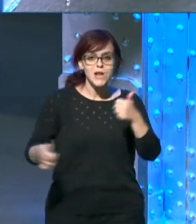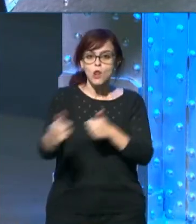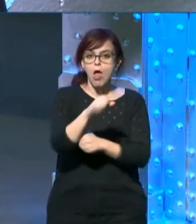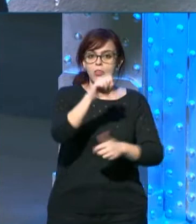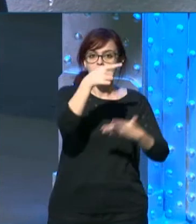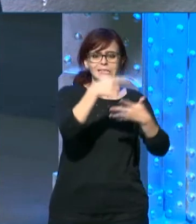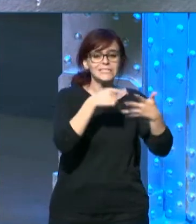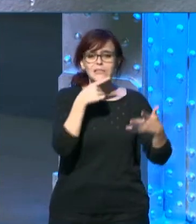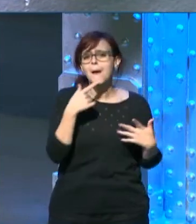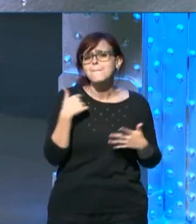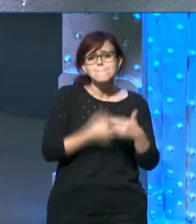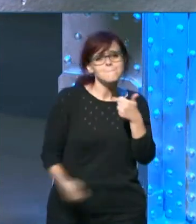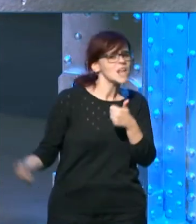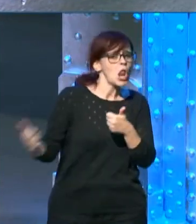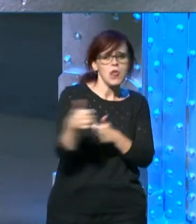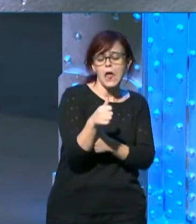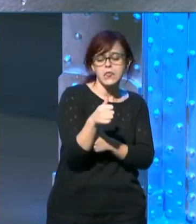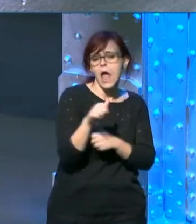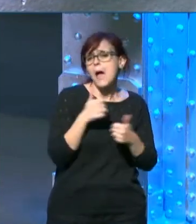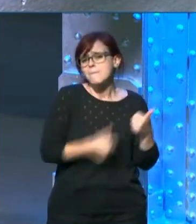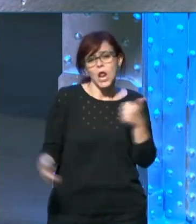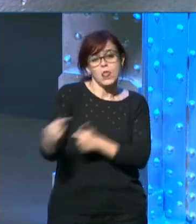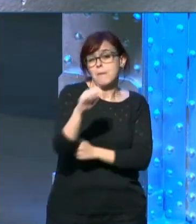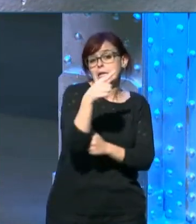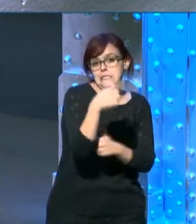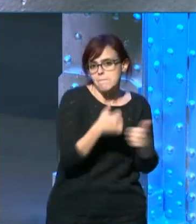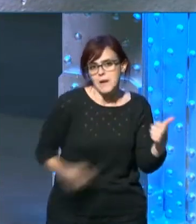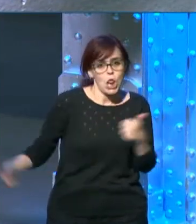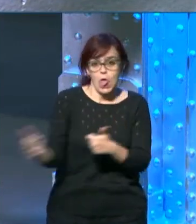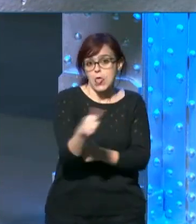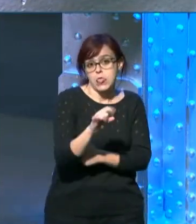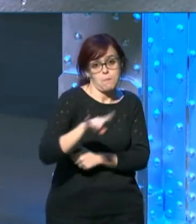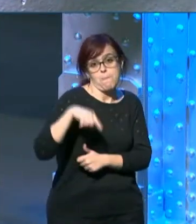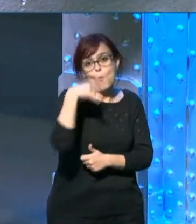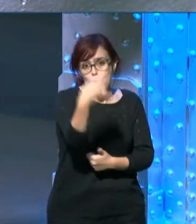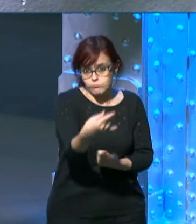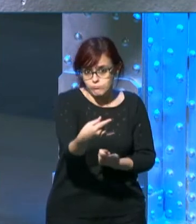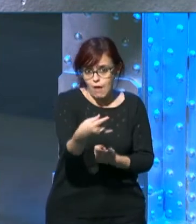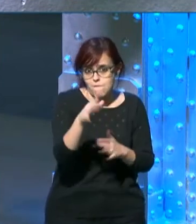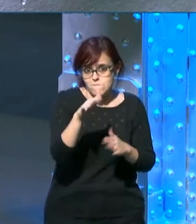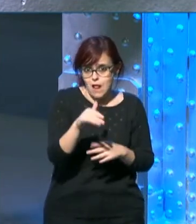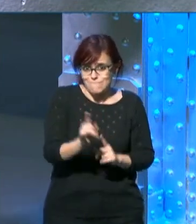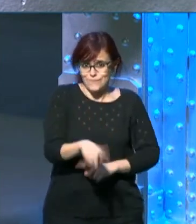prioritario, esto es muy prioritario y esto es súper prioritario. Y esa era la priorización. En el libro